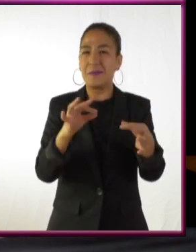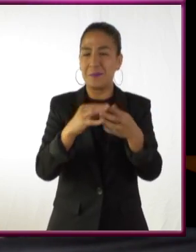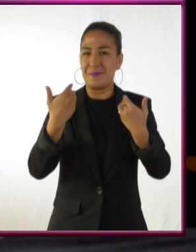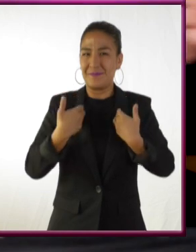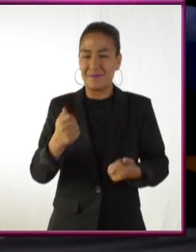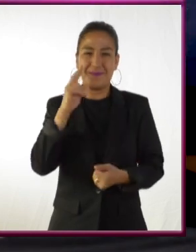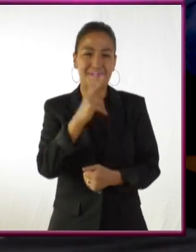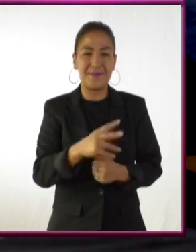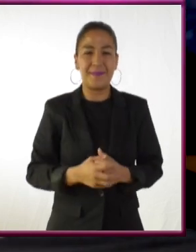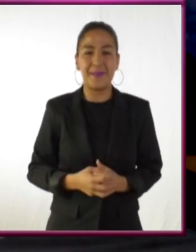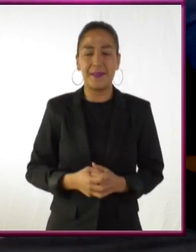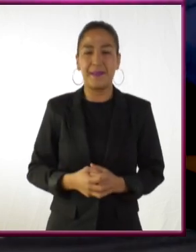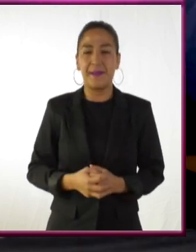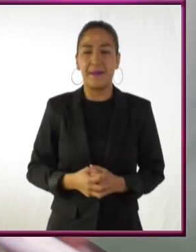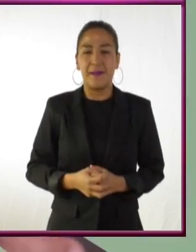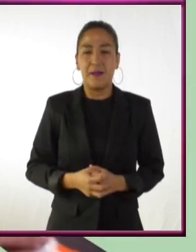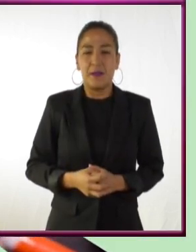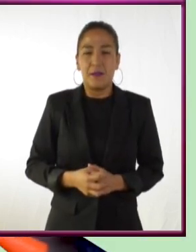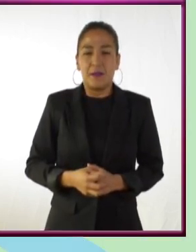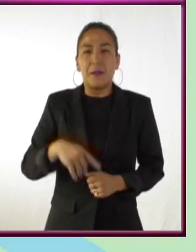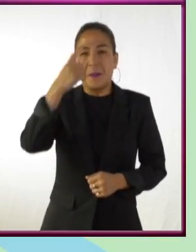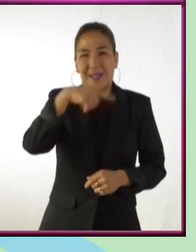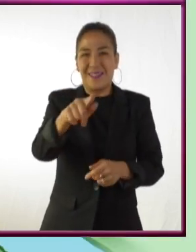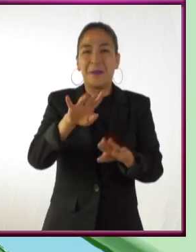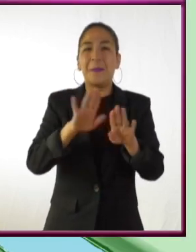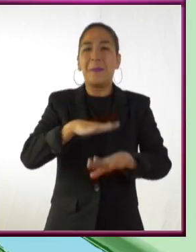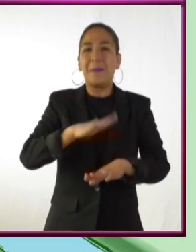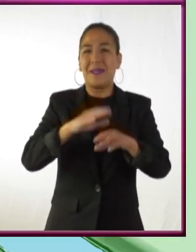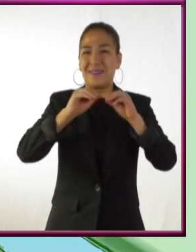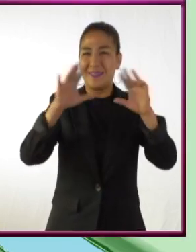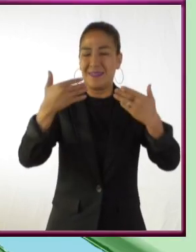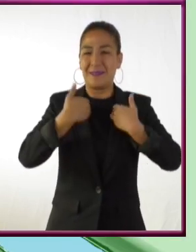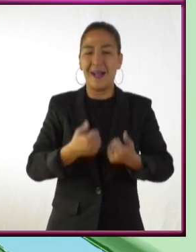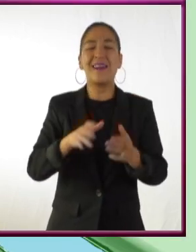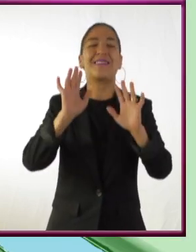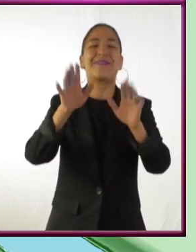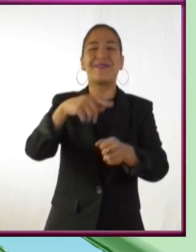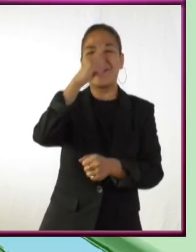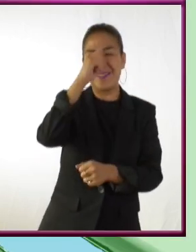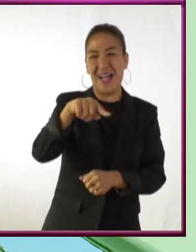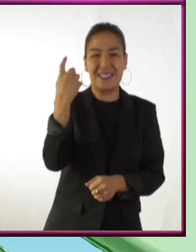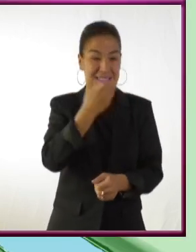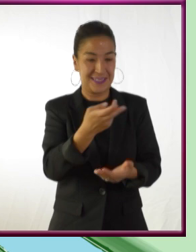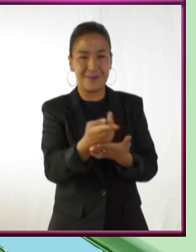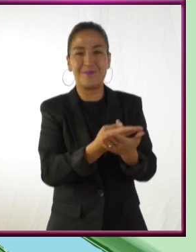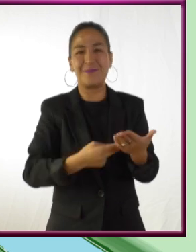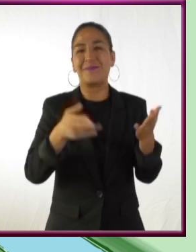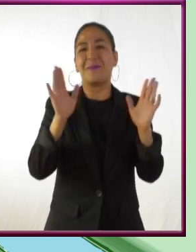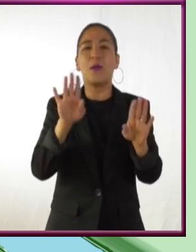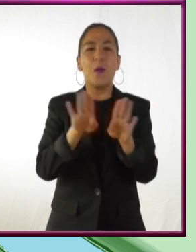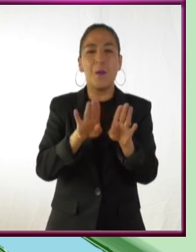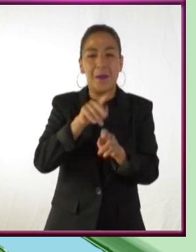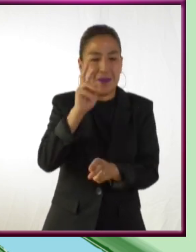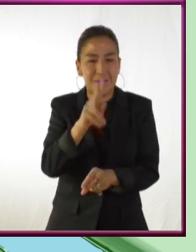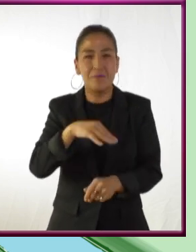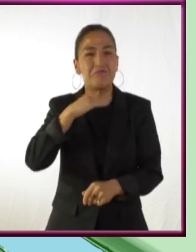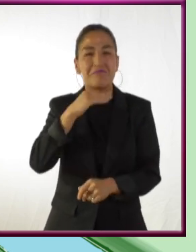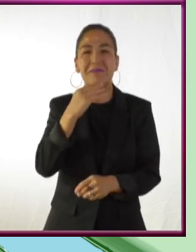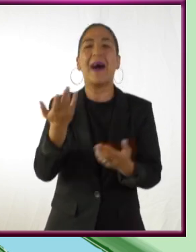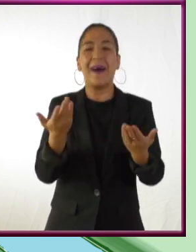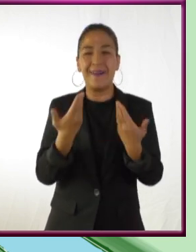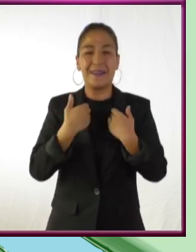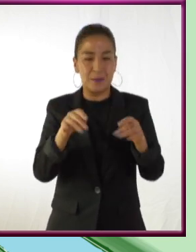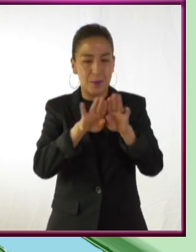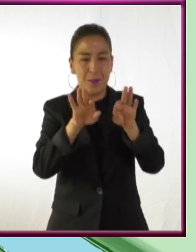simplificado. A ver si esto te ayuda a tenerlo más claro. Ah, está bien fácil. Y así dibujado, pues menos distracciones. Me gustan